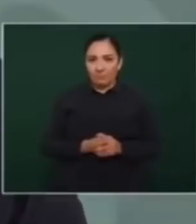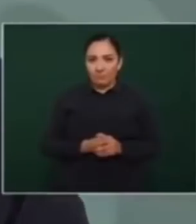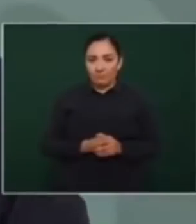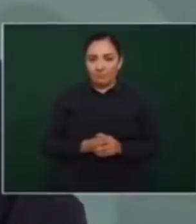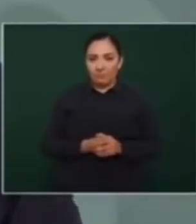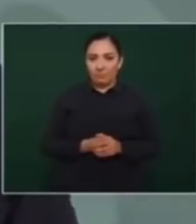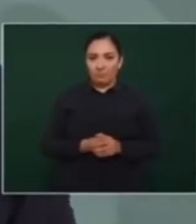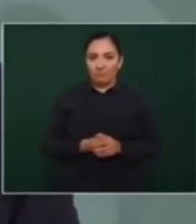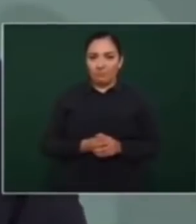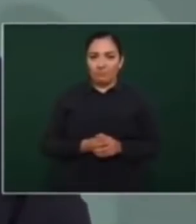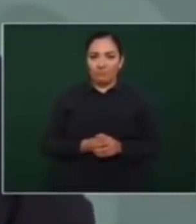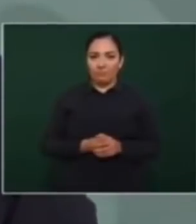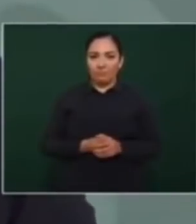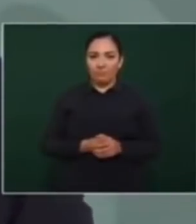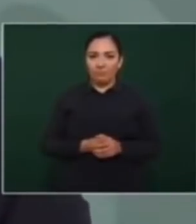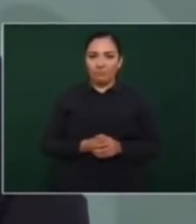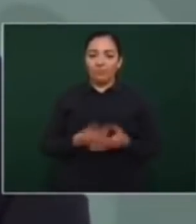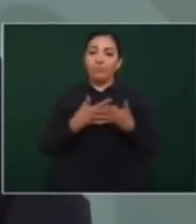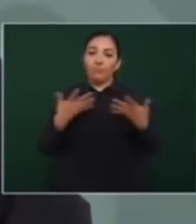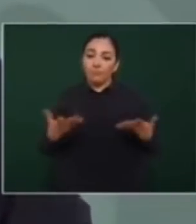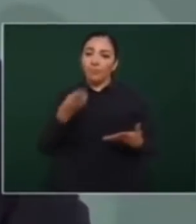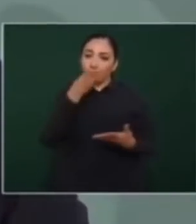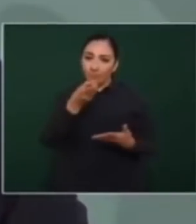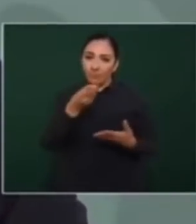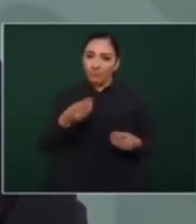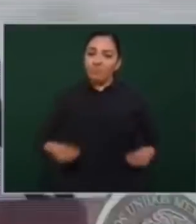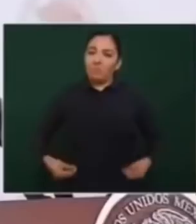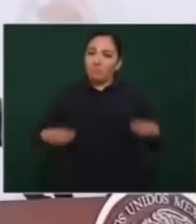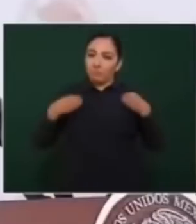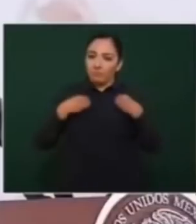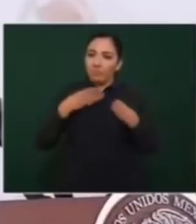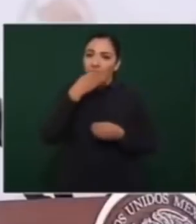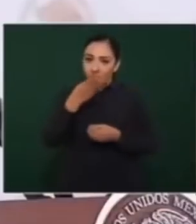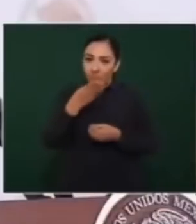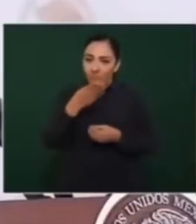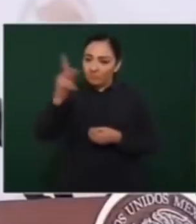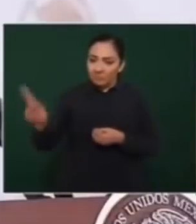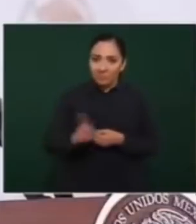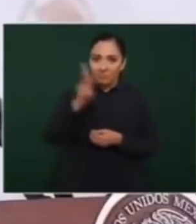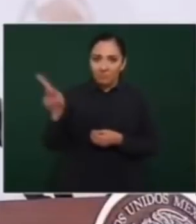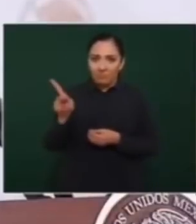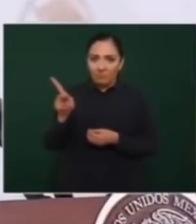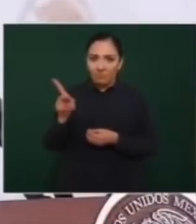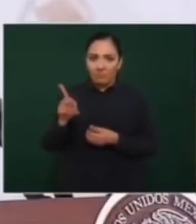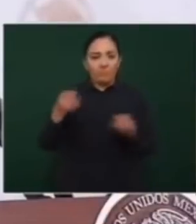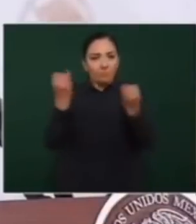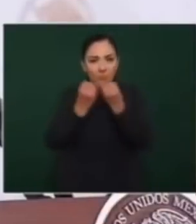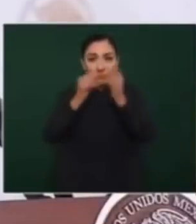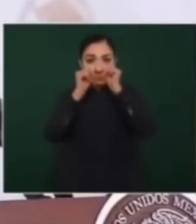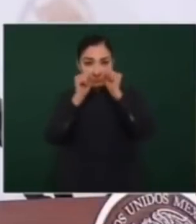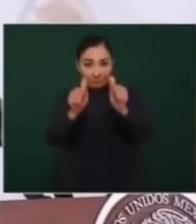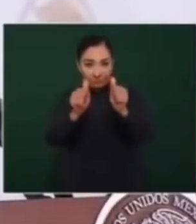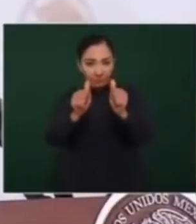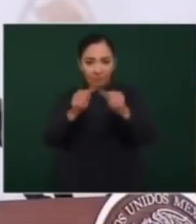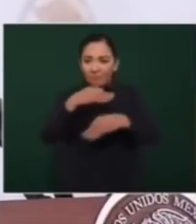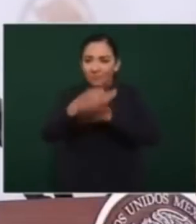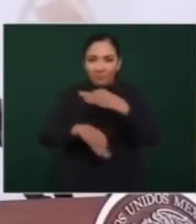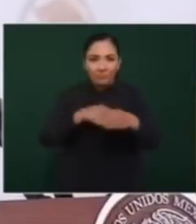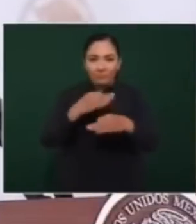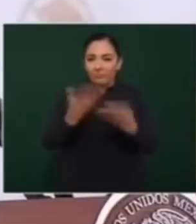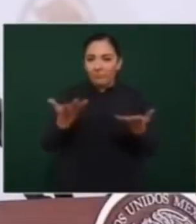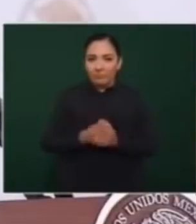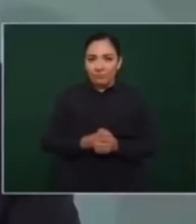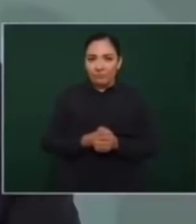el bienestar del pueblo, con el sector público, con el servicio público, no se van a